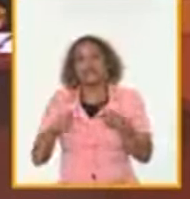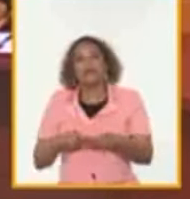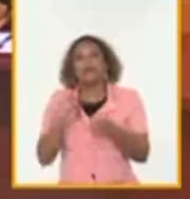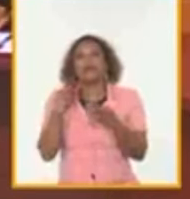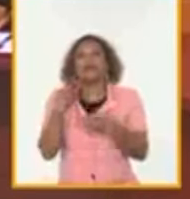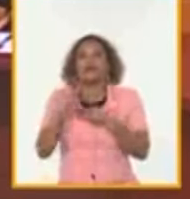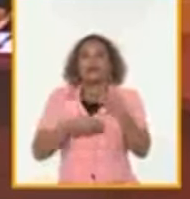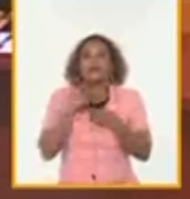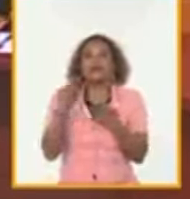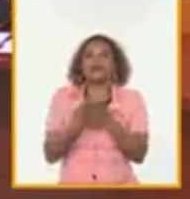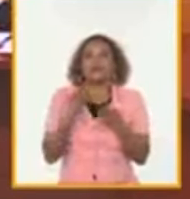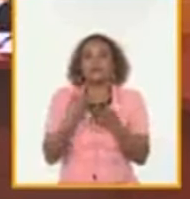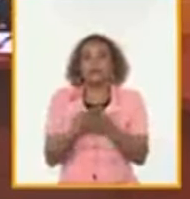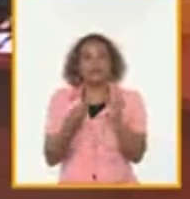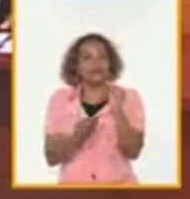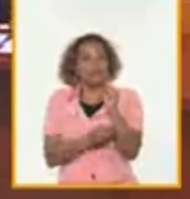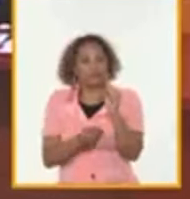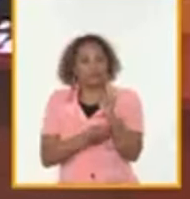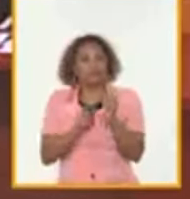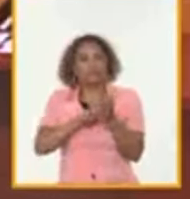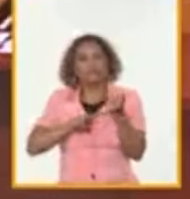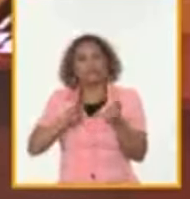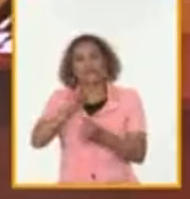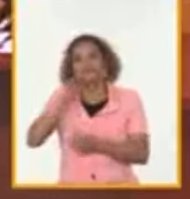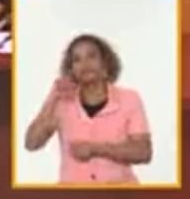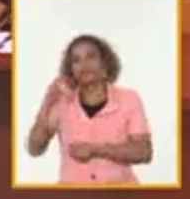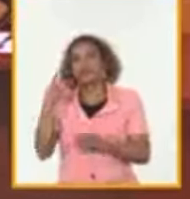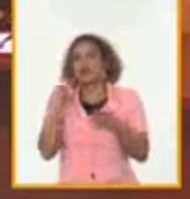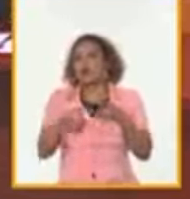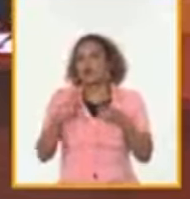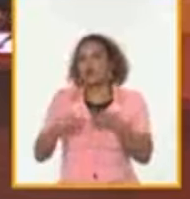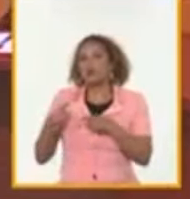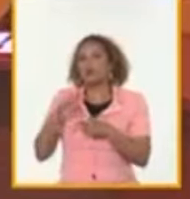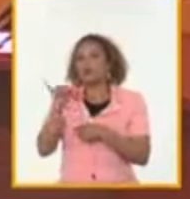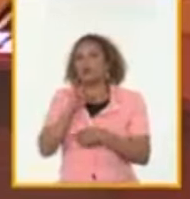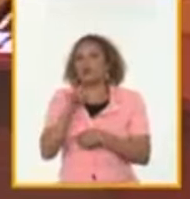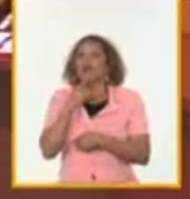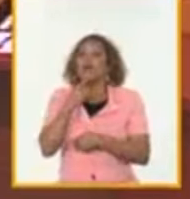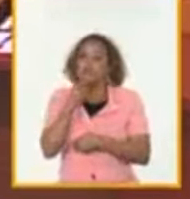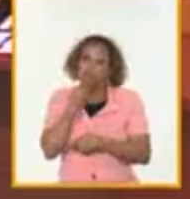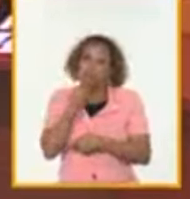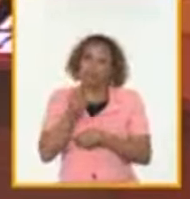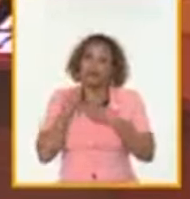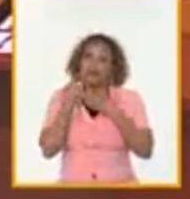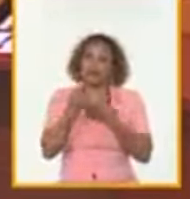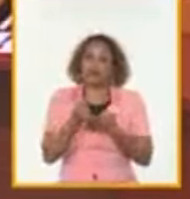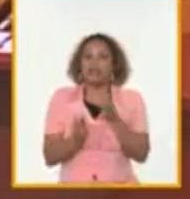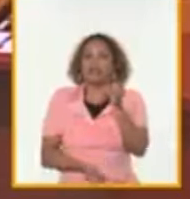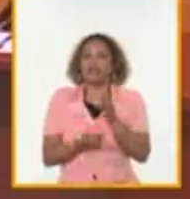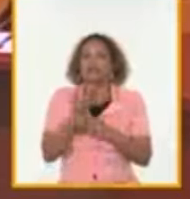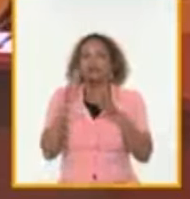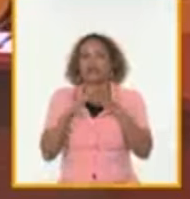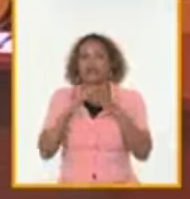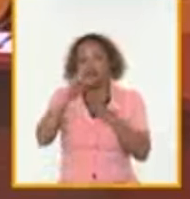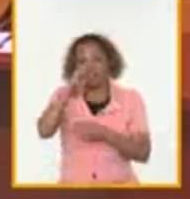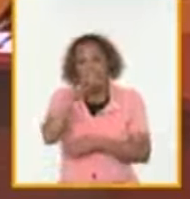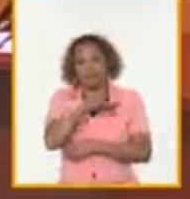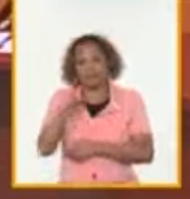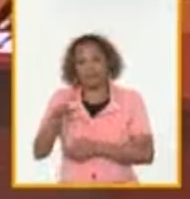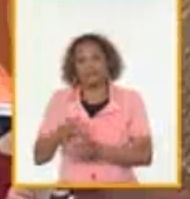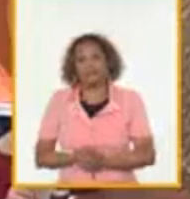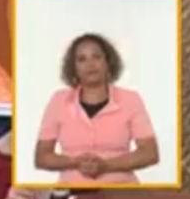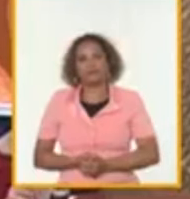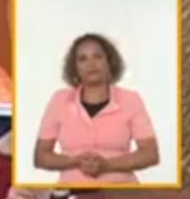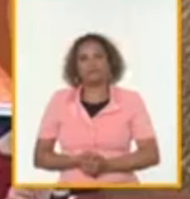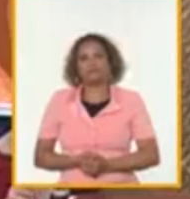importantes y poderosas que tiene la provincia y también otras quizás más modestas pero que también pueden hacer este tipo de de inversión exactamente siguen incrementándose